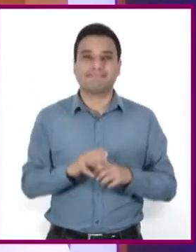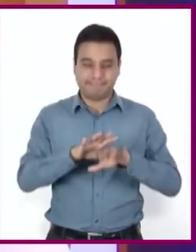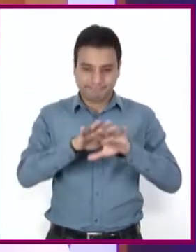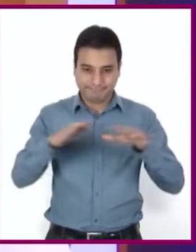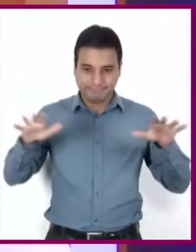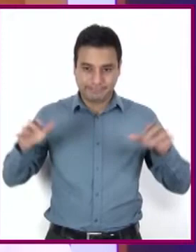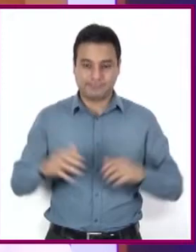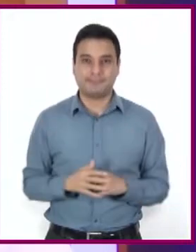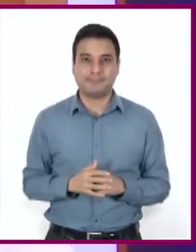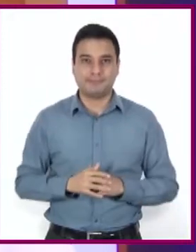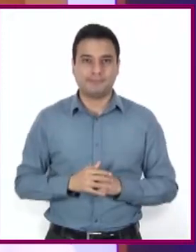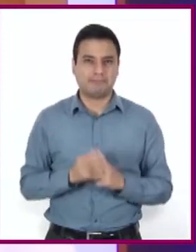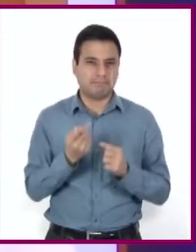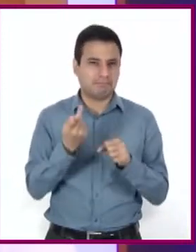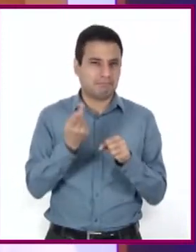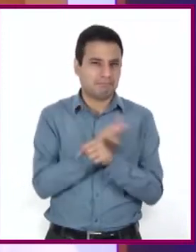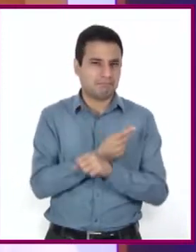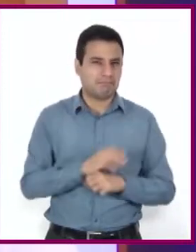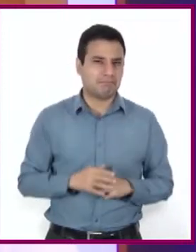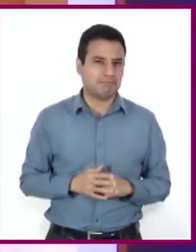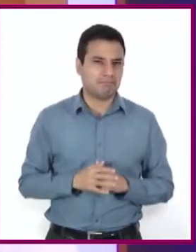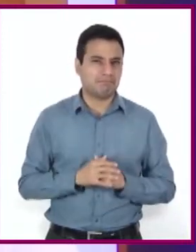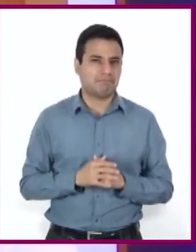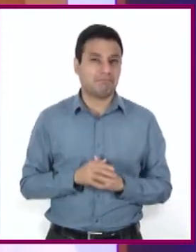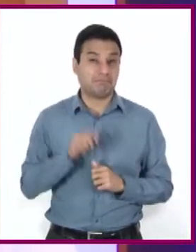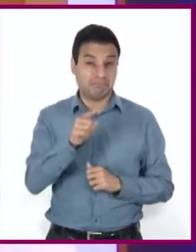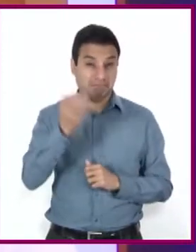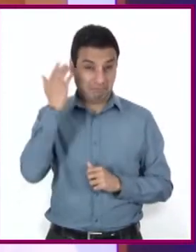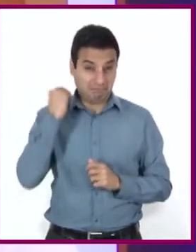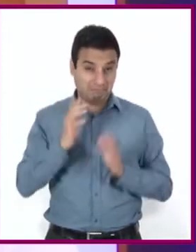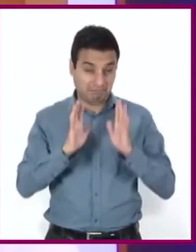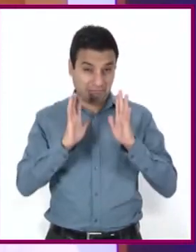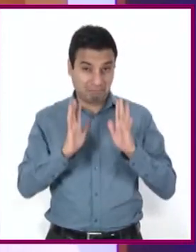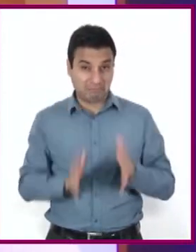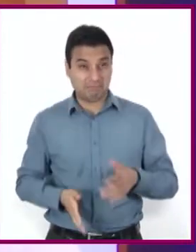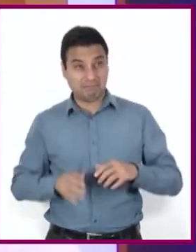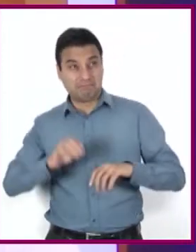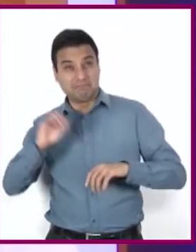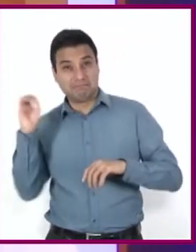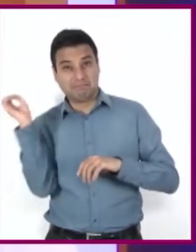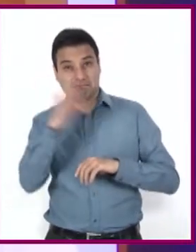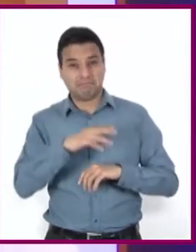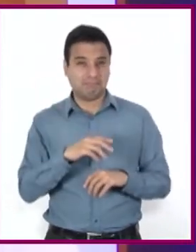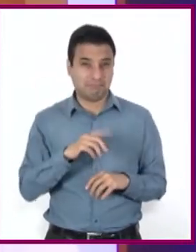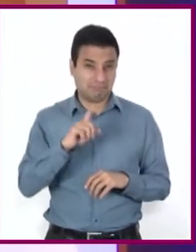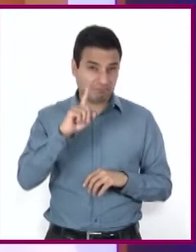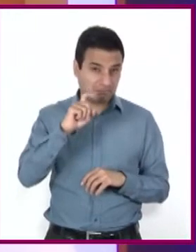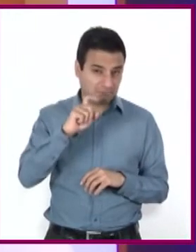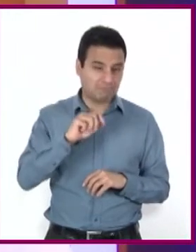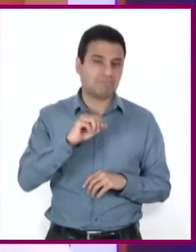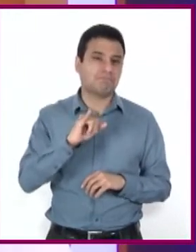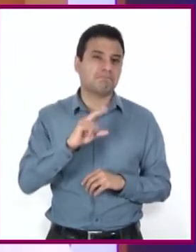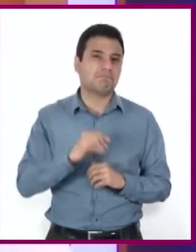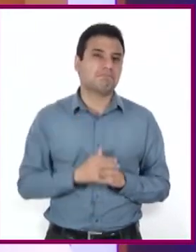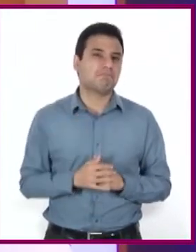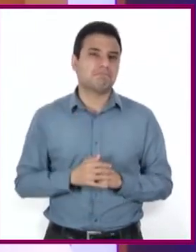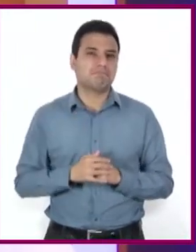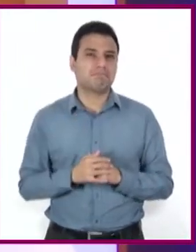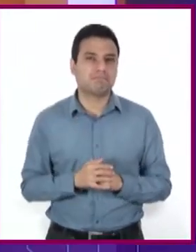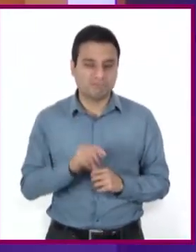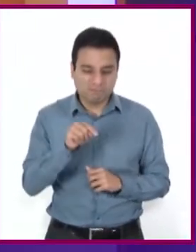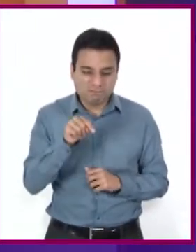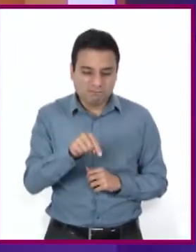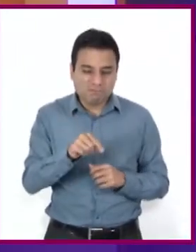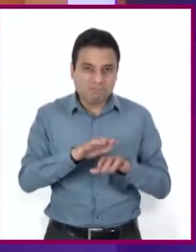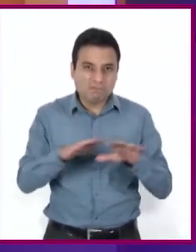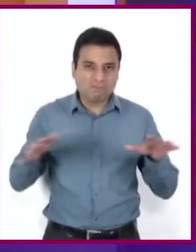sucede? ¿Alguna vez han arrojado una piedra al agua? ¿Qué se forma?